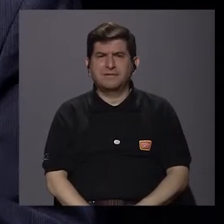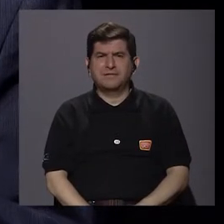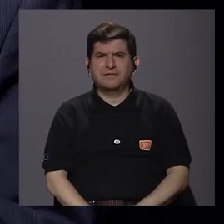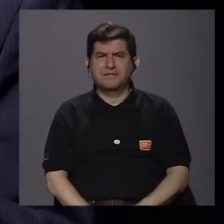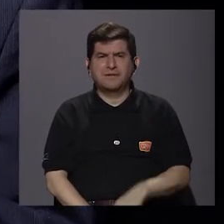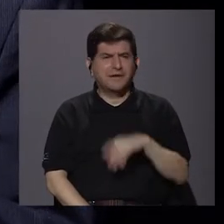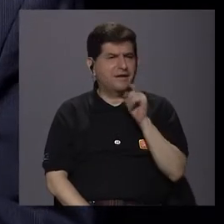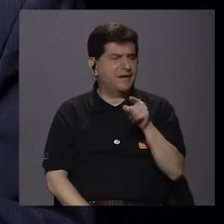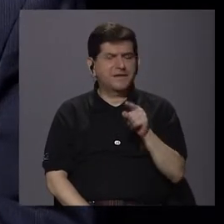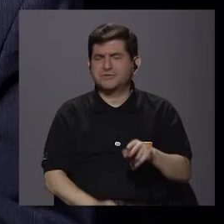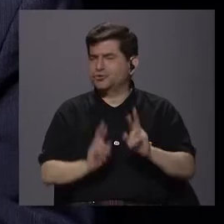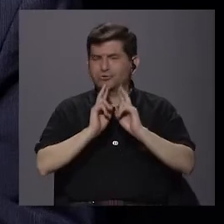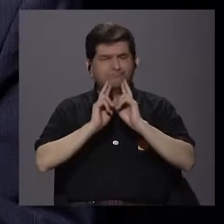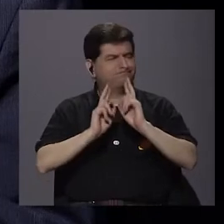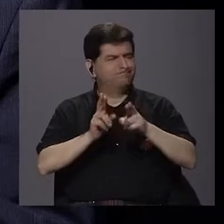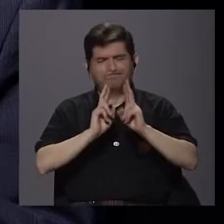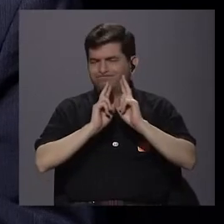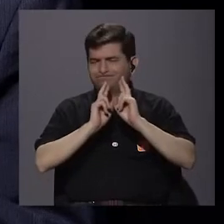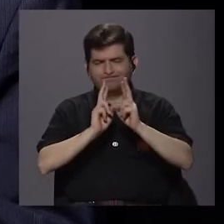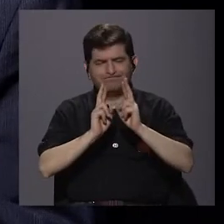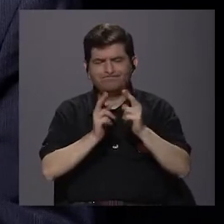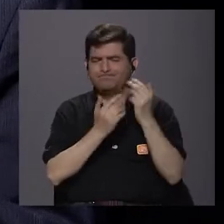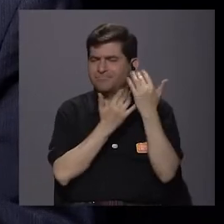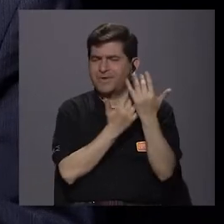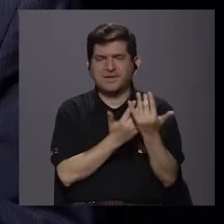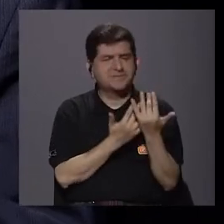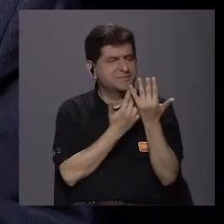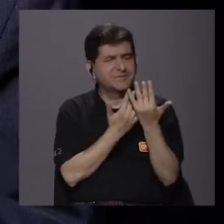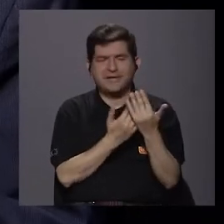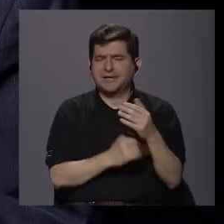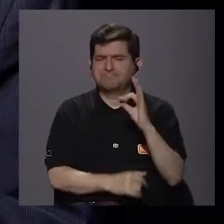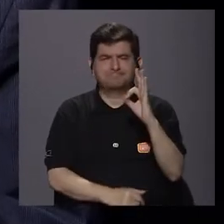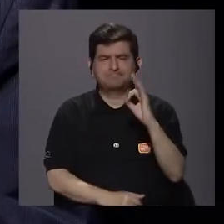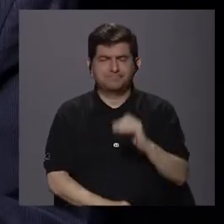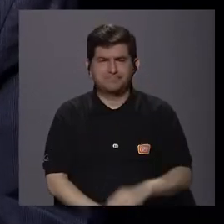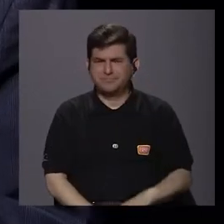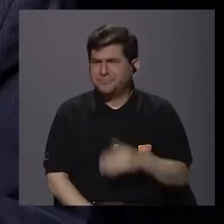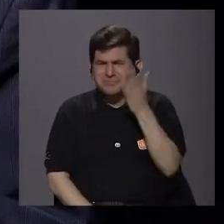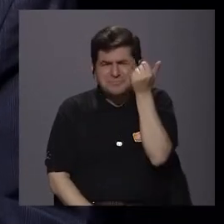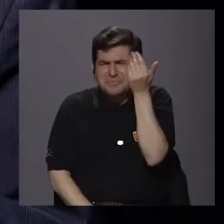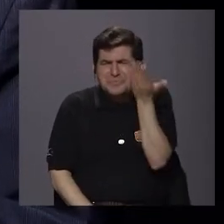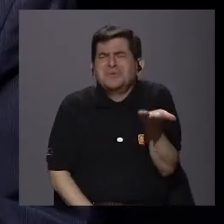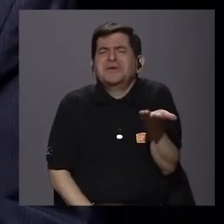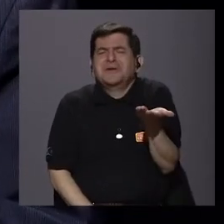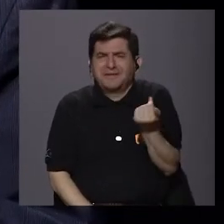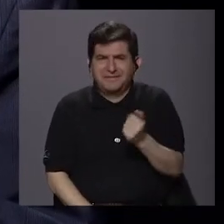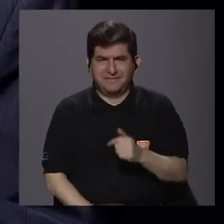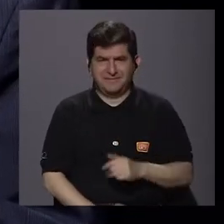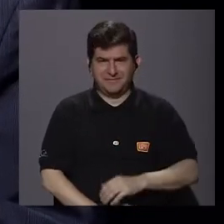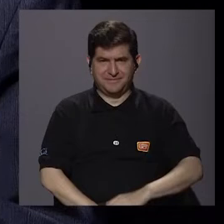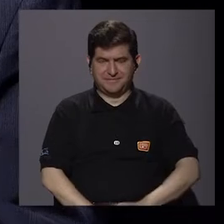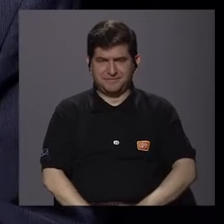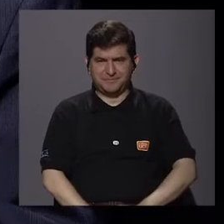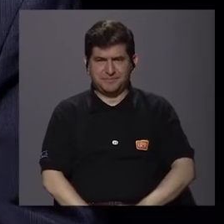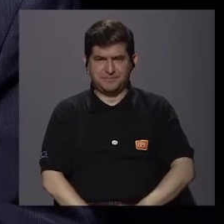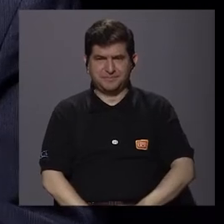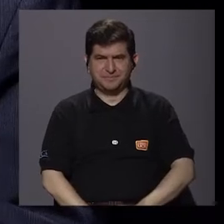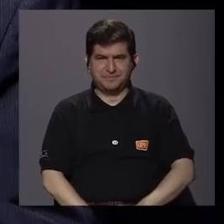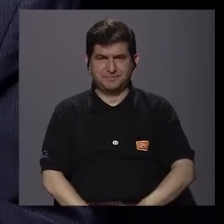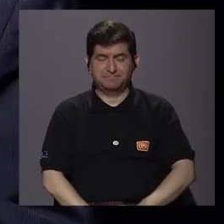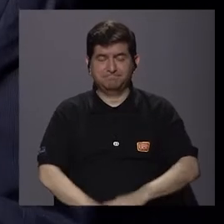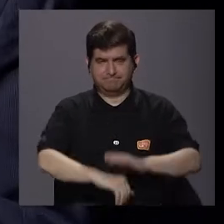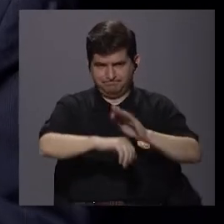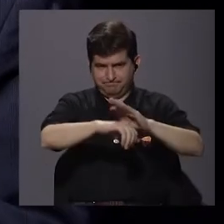no no va a dar el resultado que es esperable porque no va a dar el resultado que es esperable